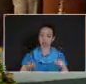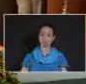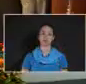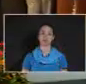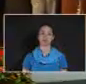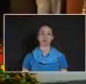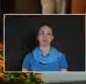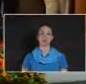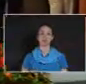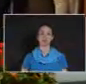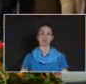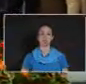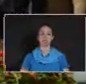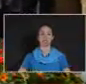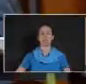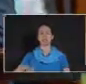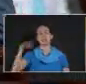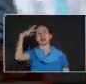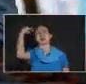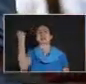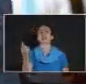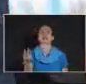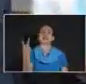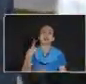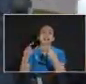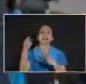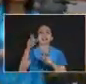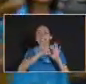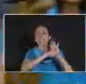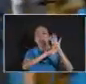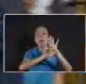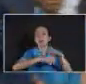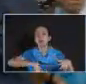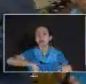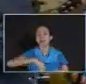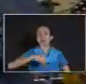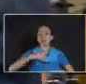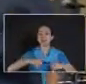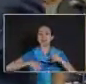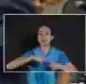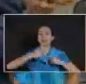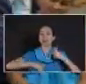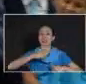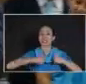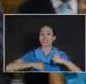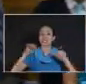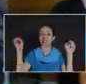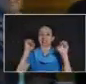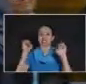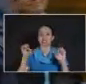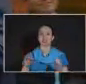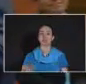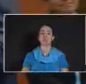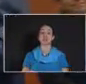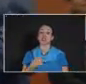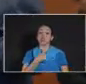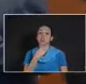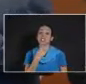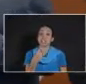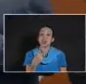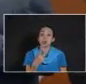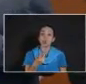¿Y a qué viene ese ejemplo deportivo, hermano Sergio? Viene a lo siguiente, que yo digo, Guatemala